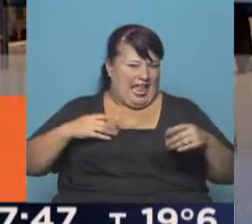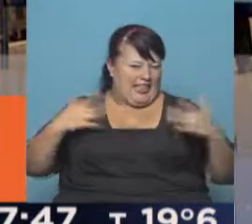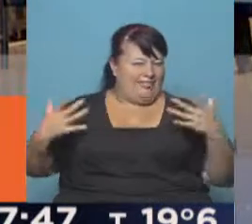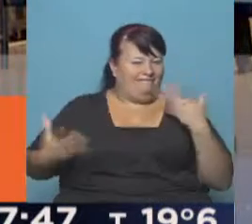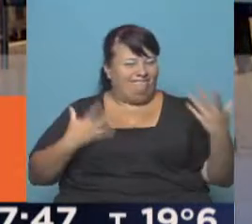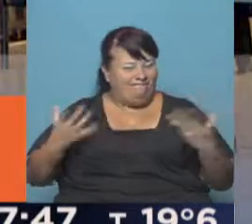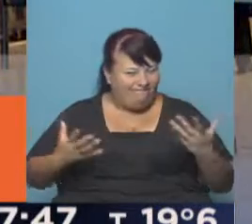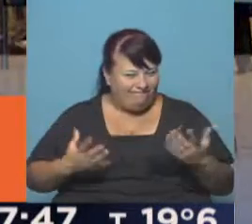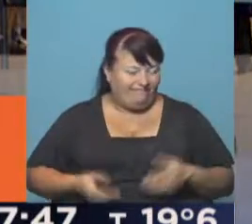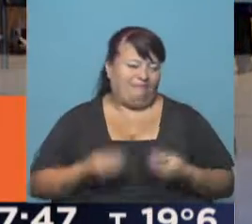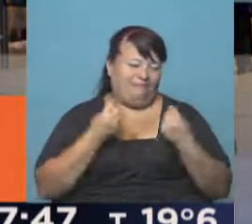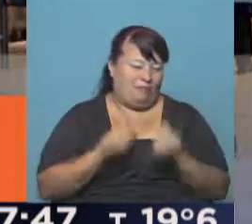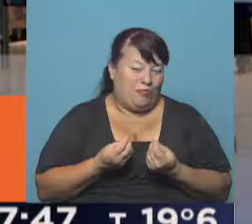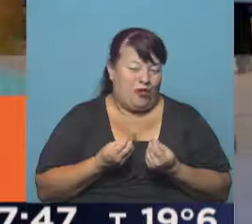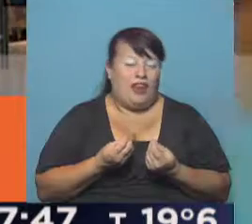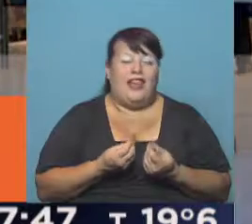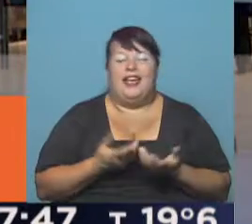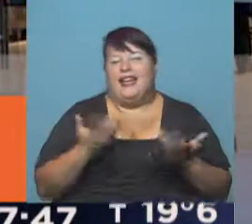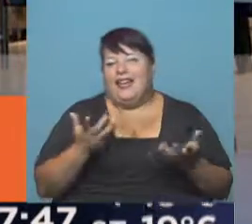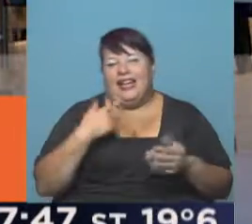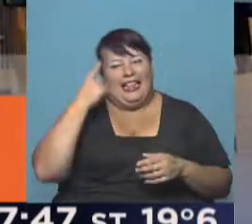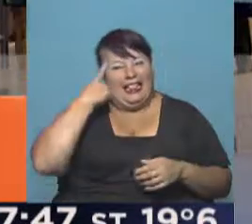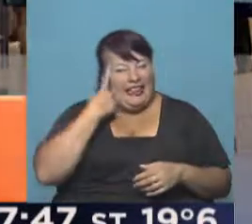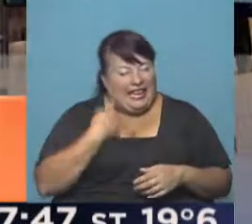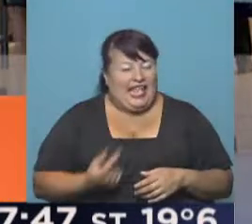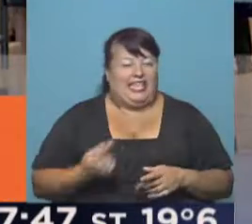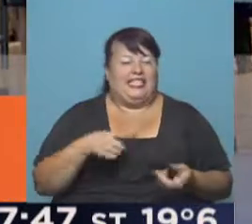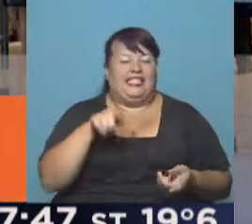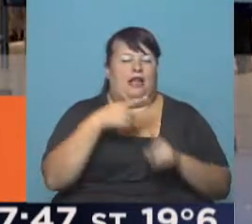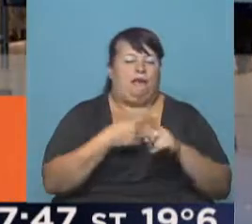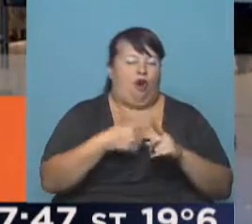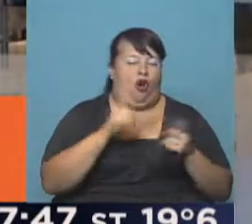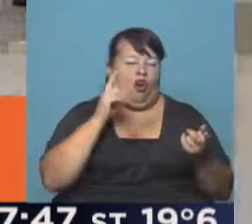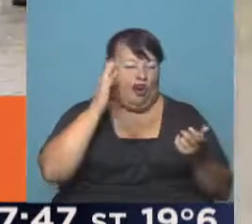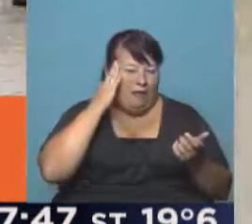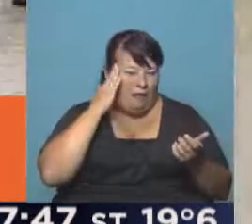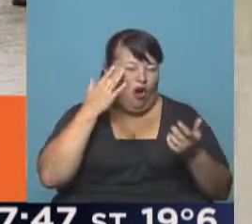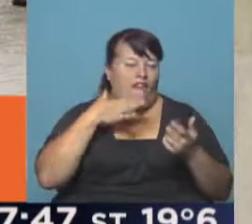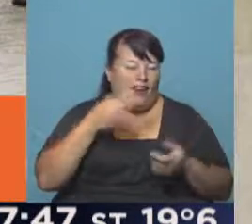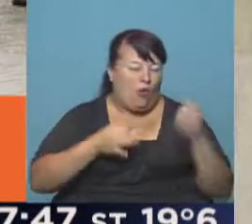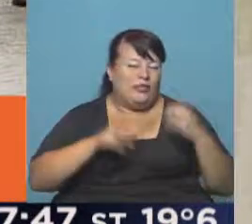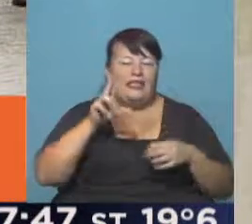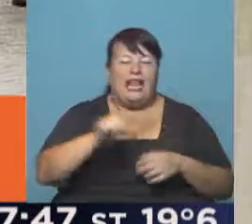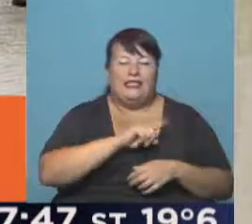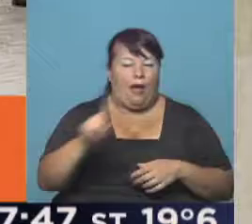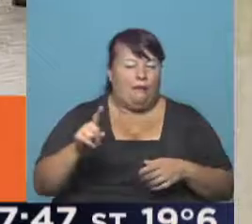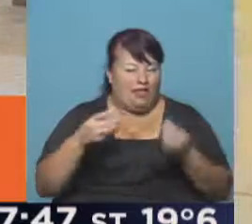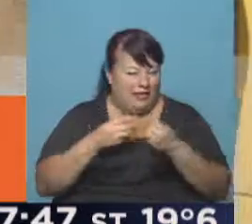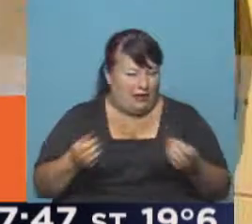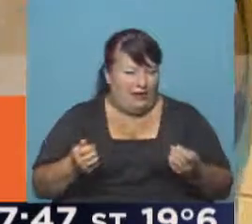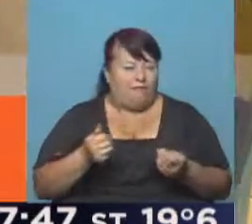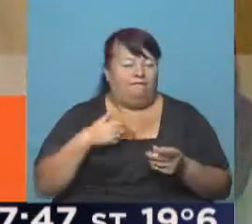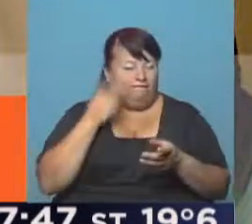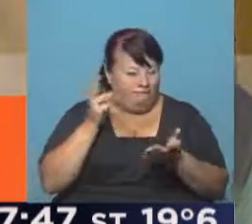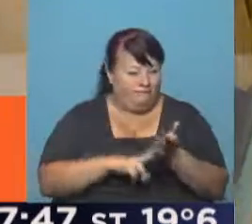encontrado entre, en fin, la tristeza de la rememoración de los 30.000,